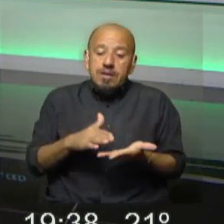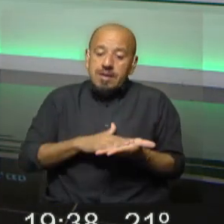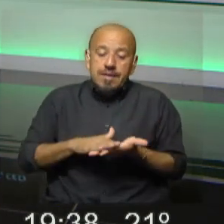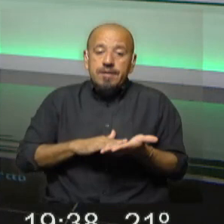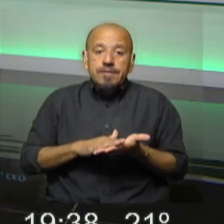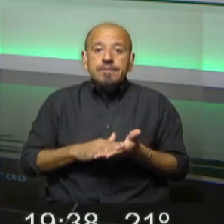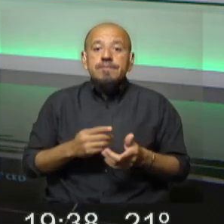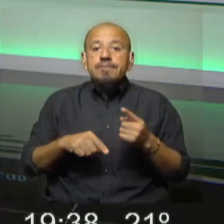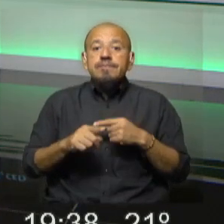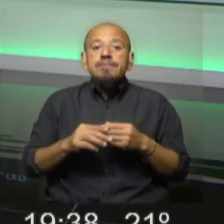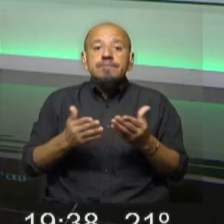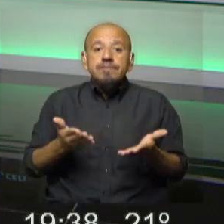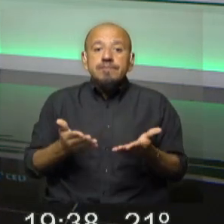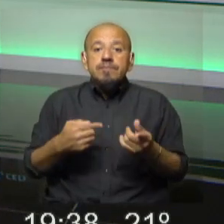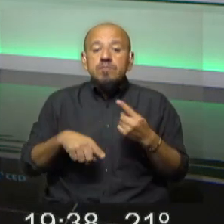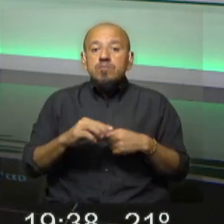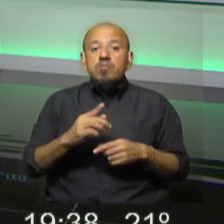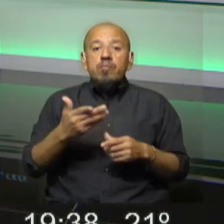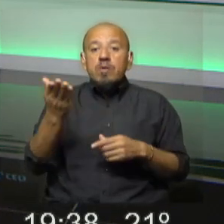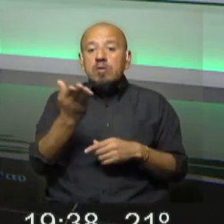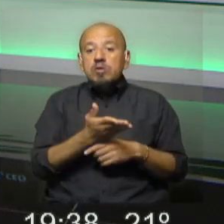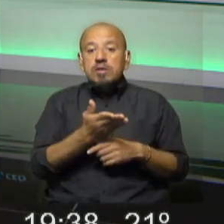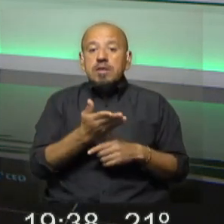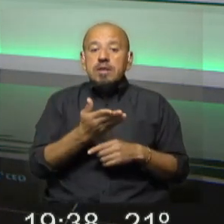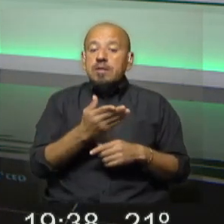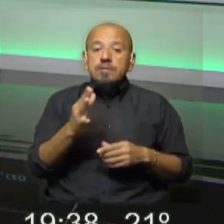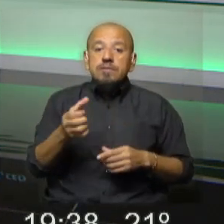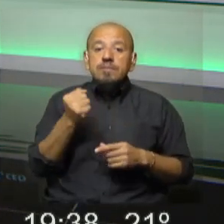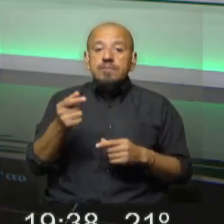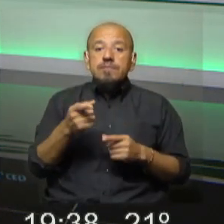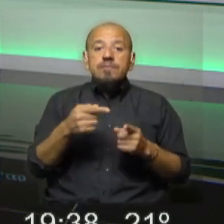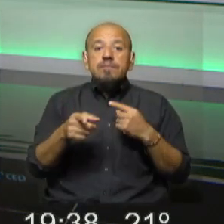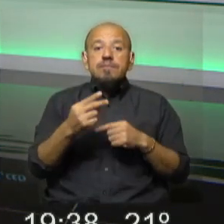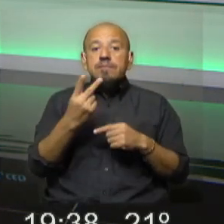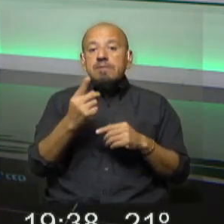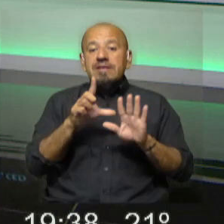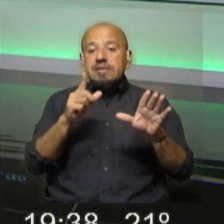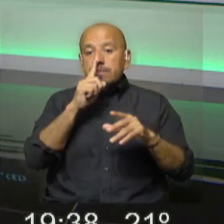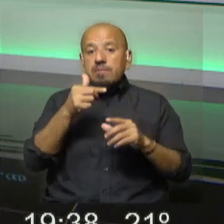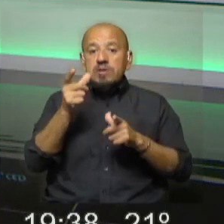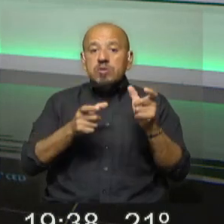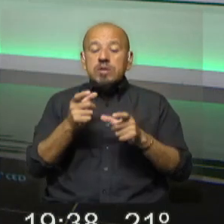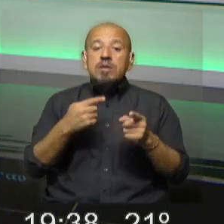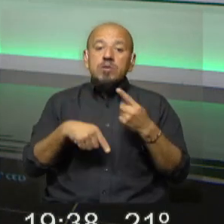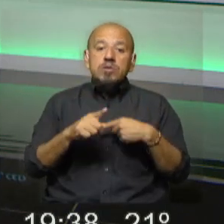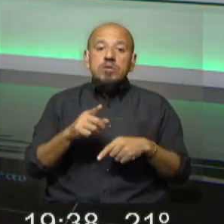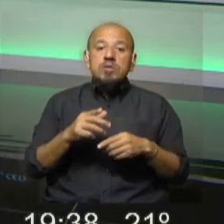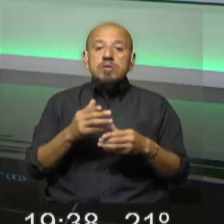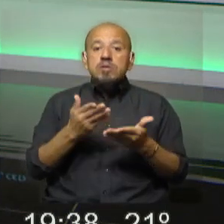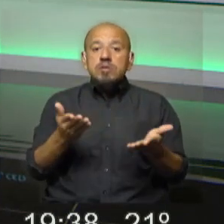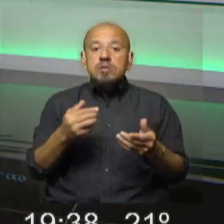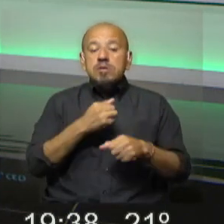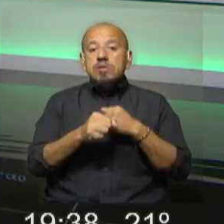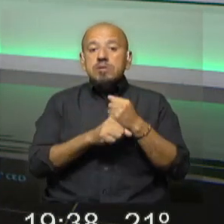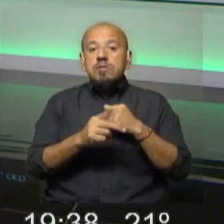¿Sí? Se le pierden a la tasa de desempleo. La tasa de desempleo no captura esta situación de desaliento. Esto nos da un resultado para el